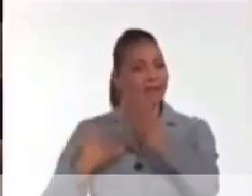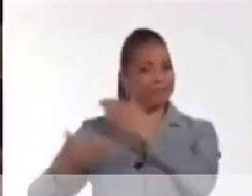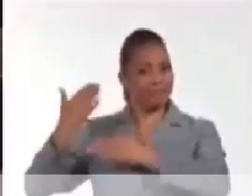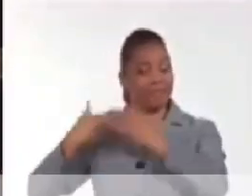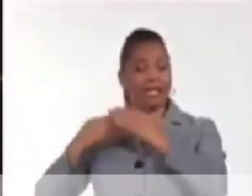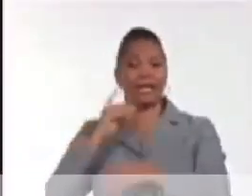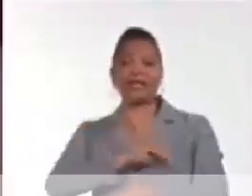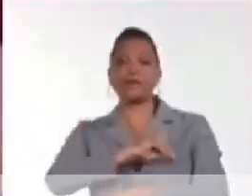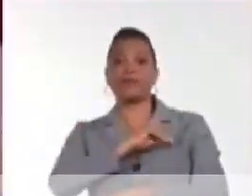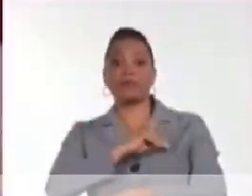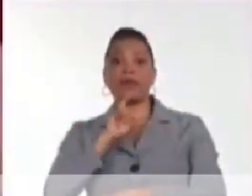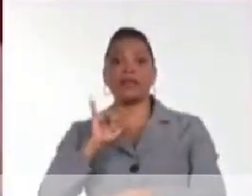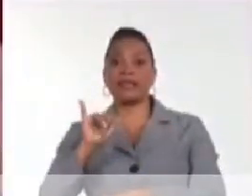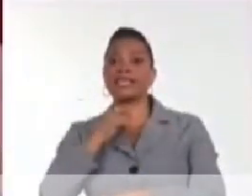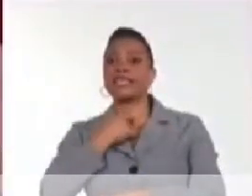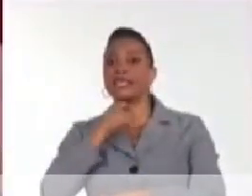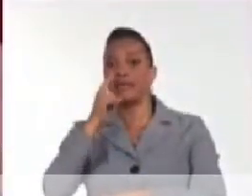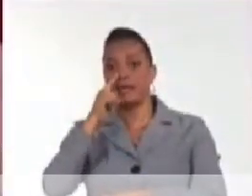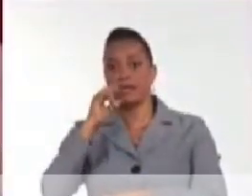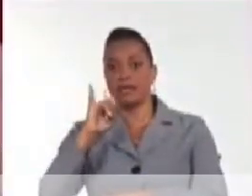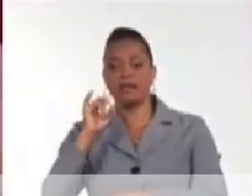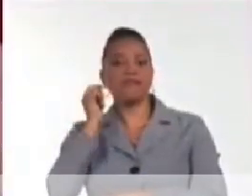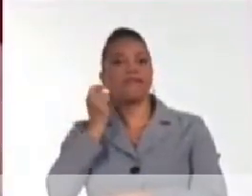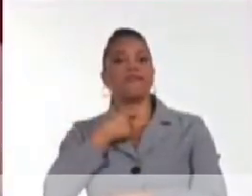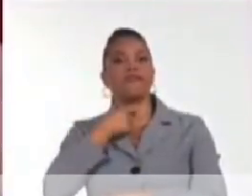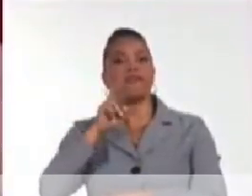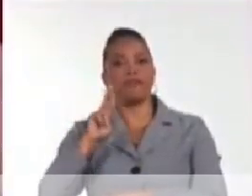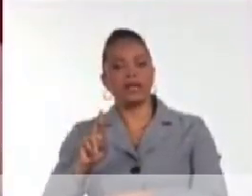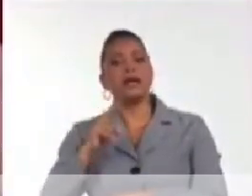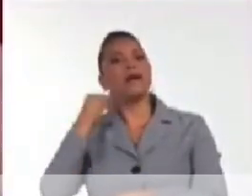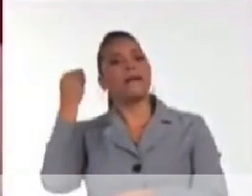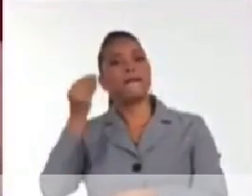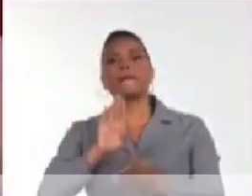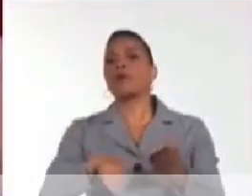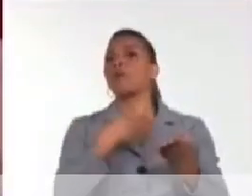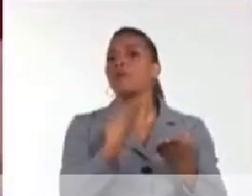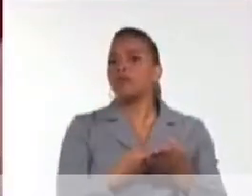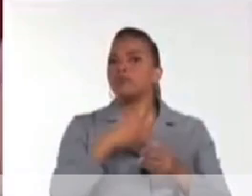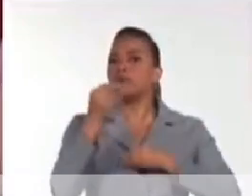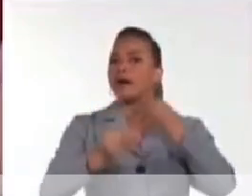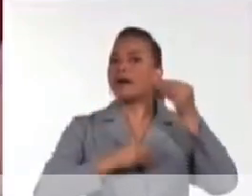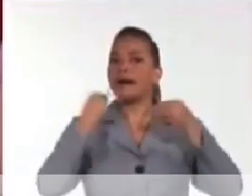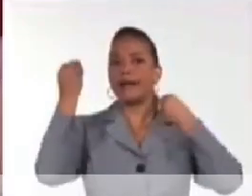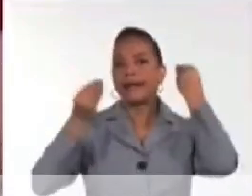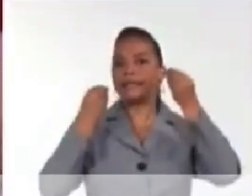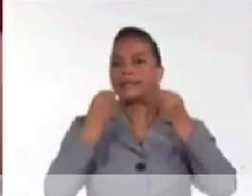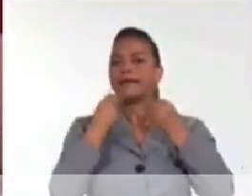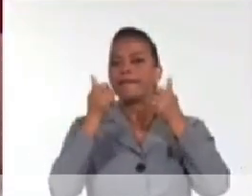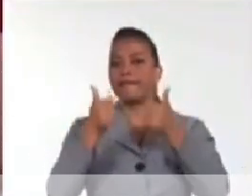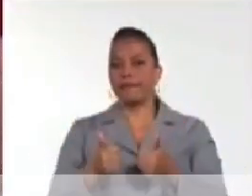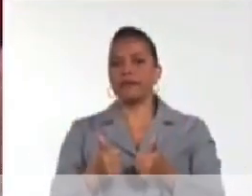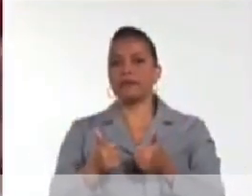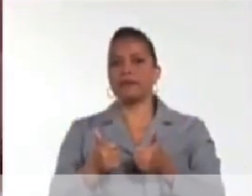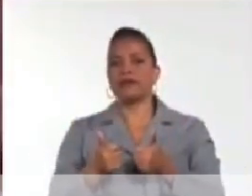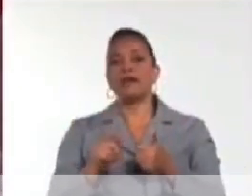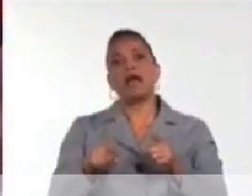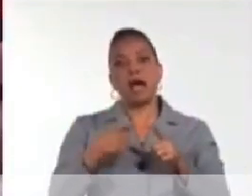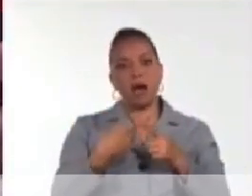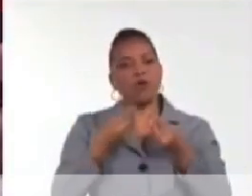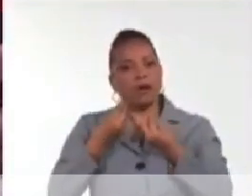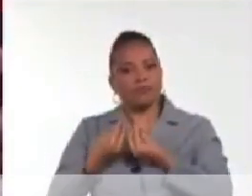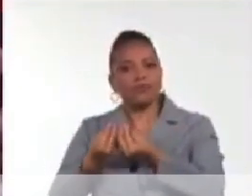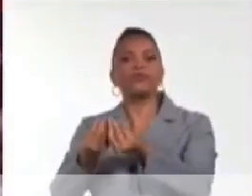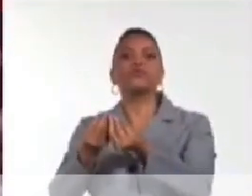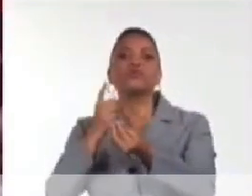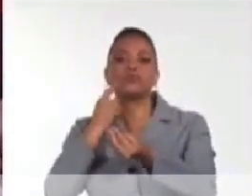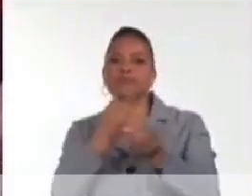diputada Jennifer también en una ocasión propuso que se hicieran análisis particulares. Yo creo que para acompañarlo con hechos vamos a traer resultados del